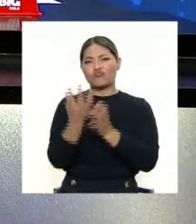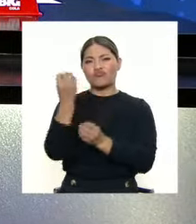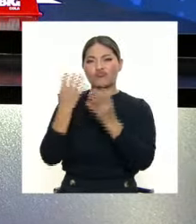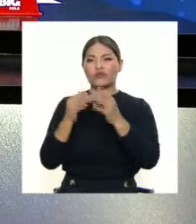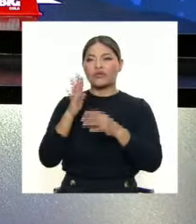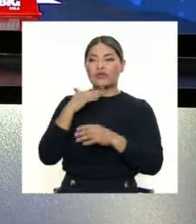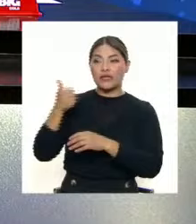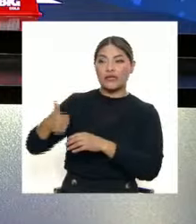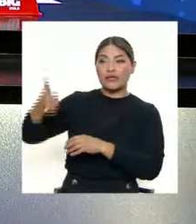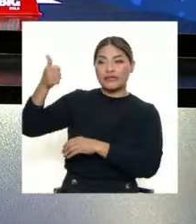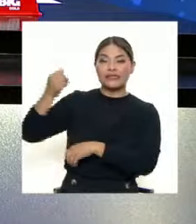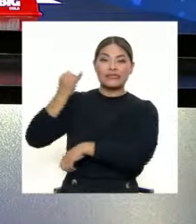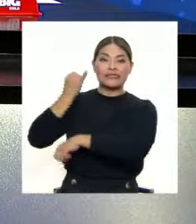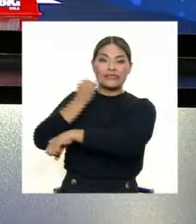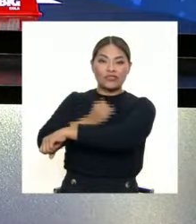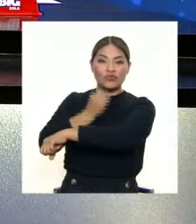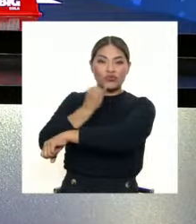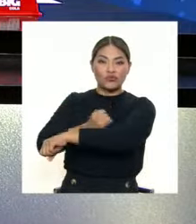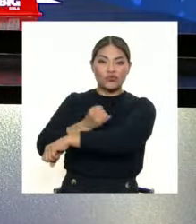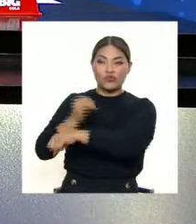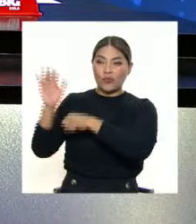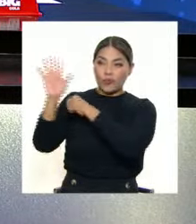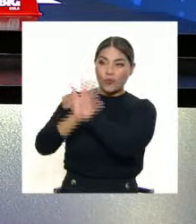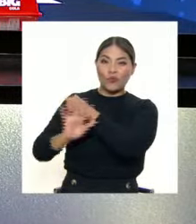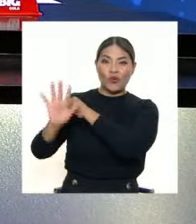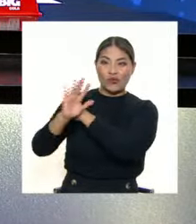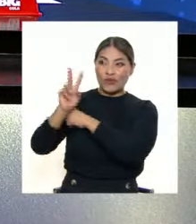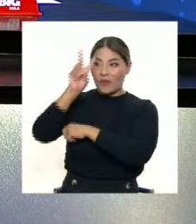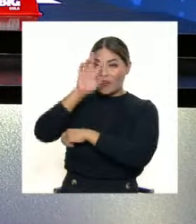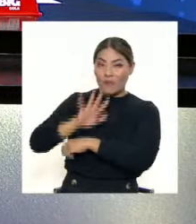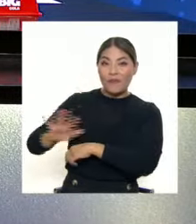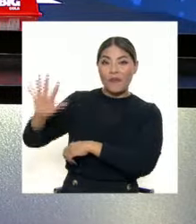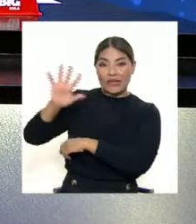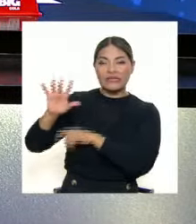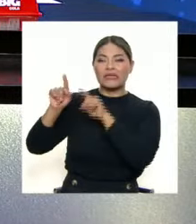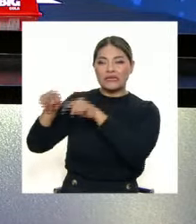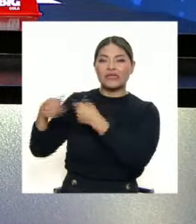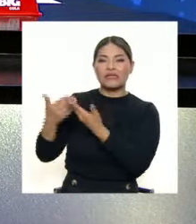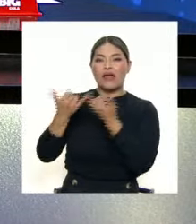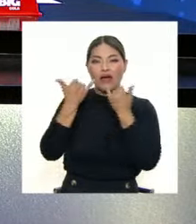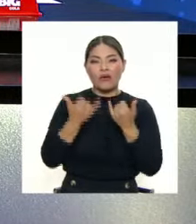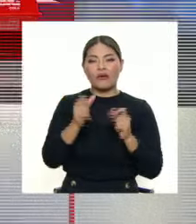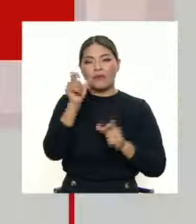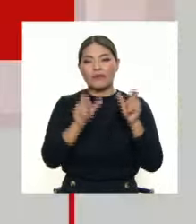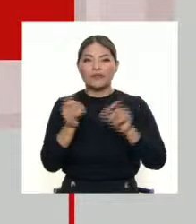el Instituto de Defensa Civil. En su balance indicó que hasta el momento hay 10 fallecidos.